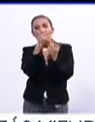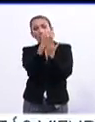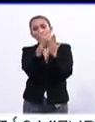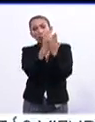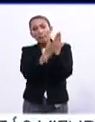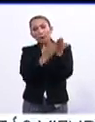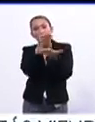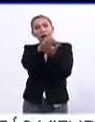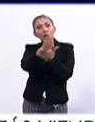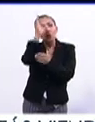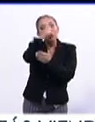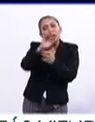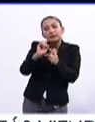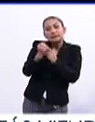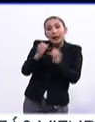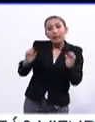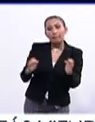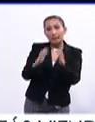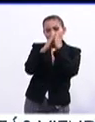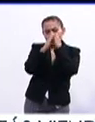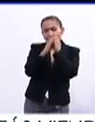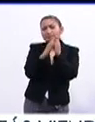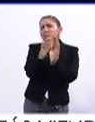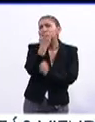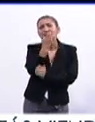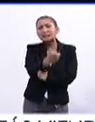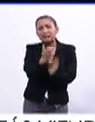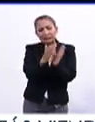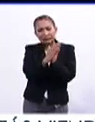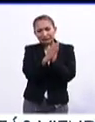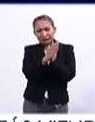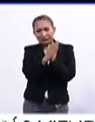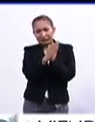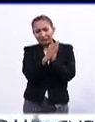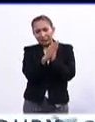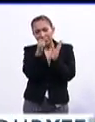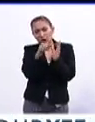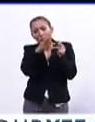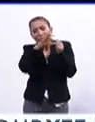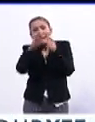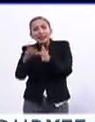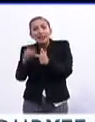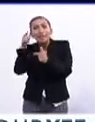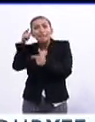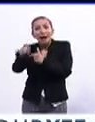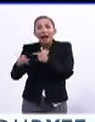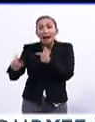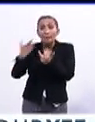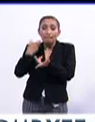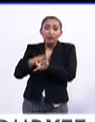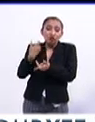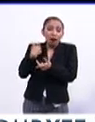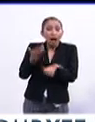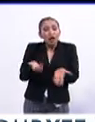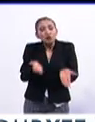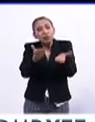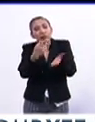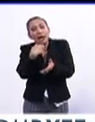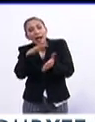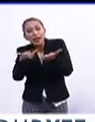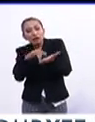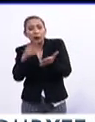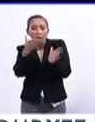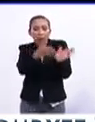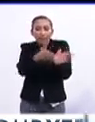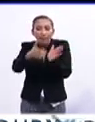una intervención cultural en situación de emergencia está esta este es una guía de acción para los mediadores de la lectura en cada